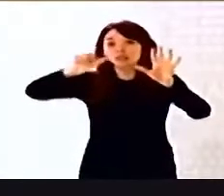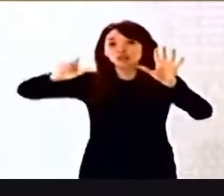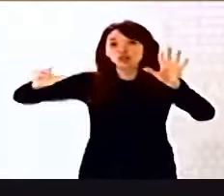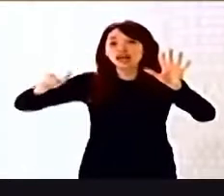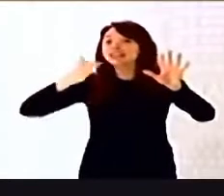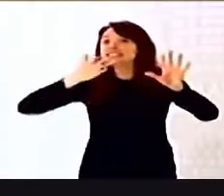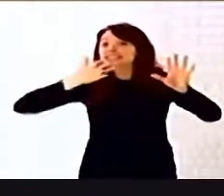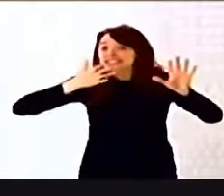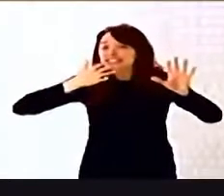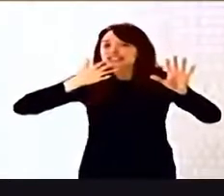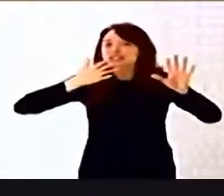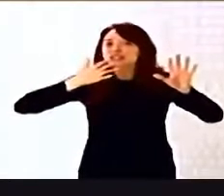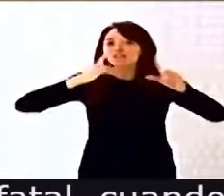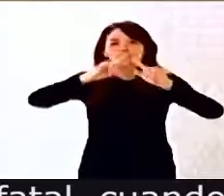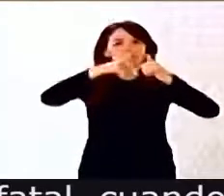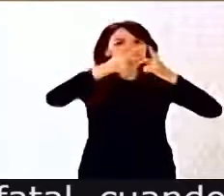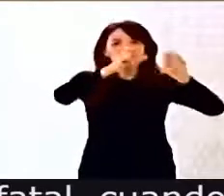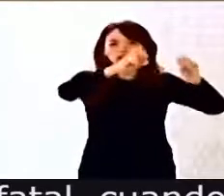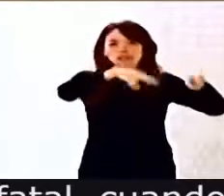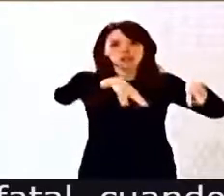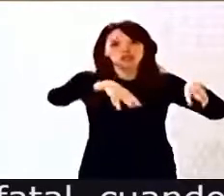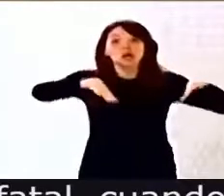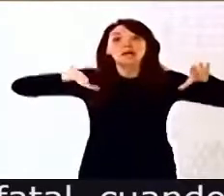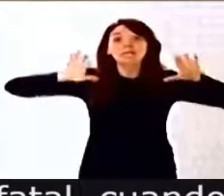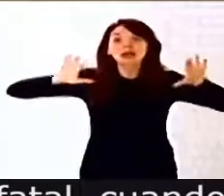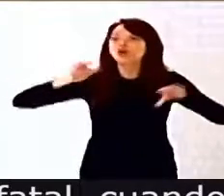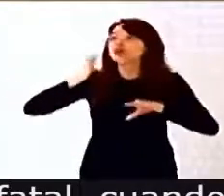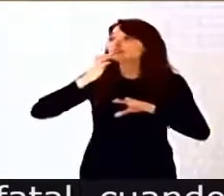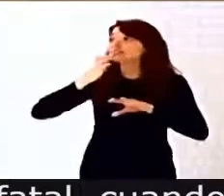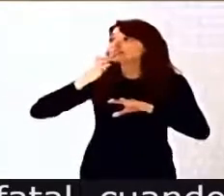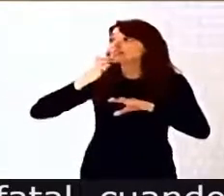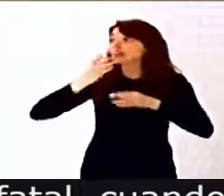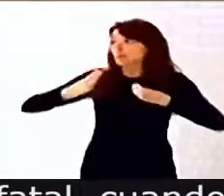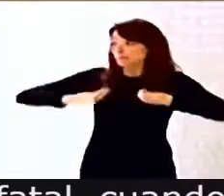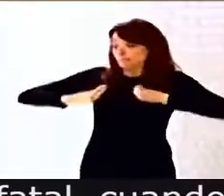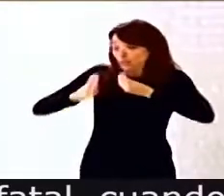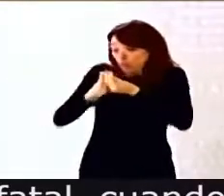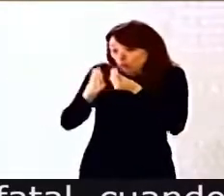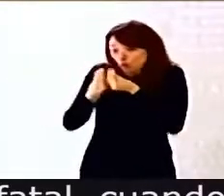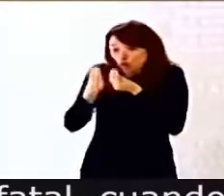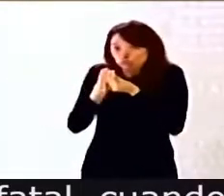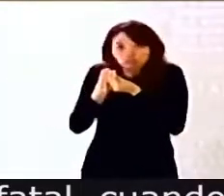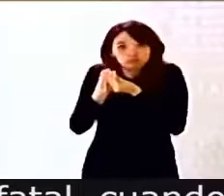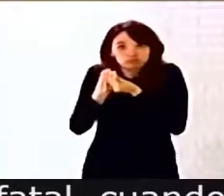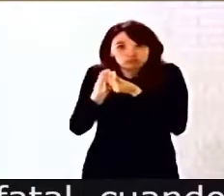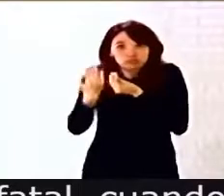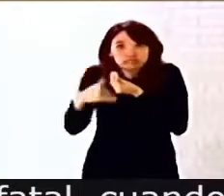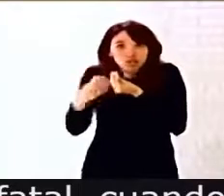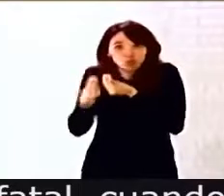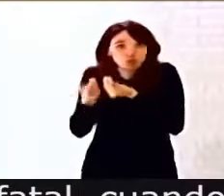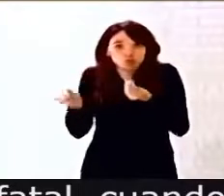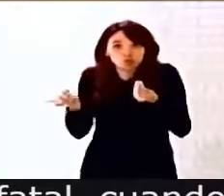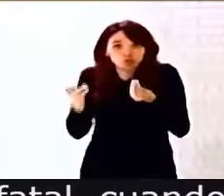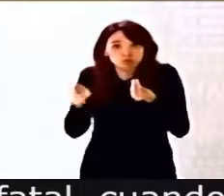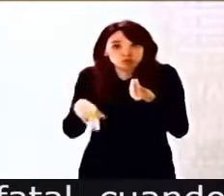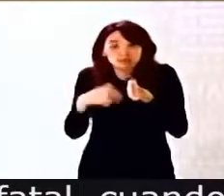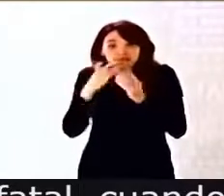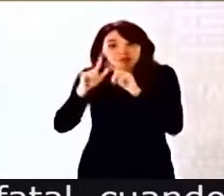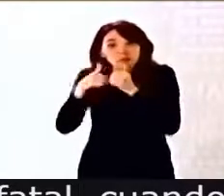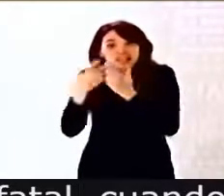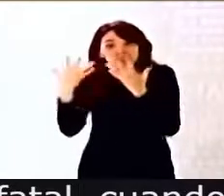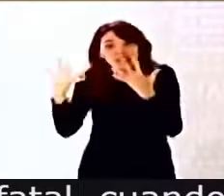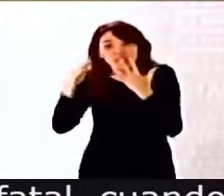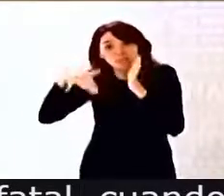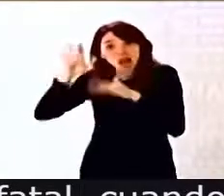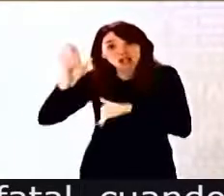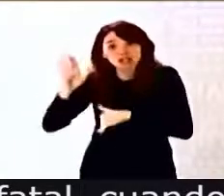convivientes. Cuando son convivientes, es que conviven. Y por lo tanto, si en la familia son más de 10, pues no